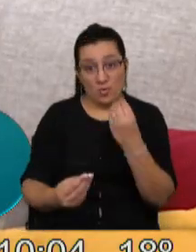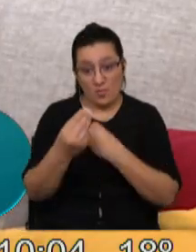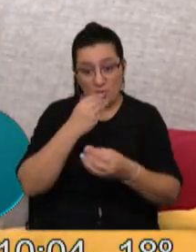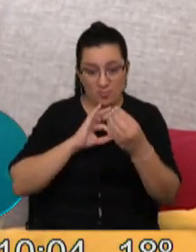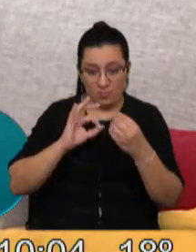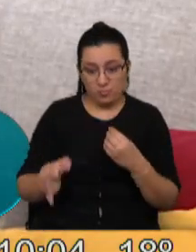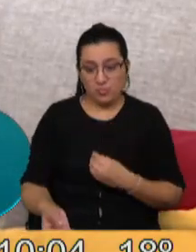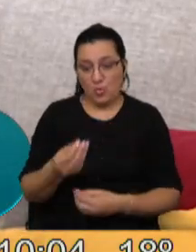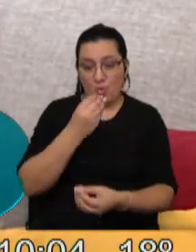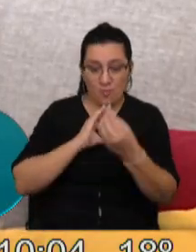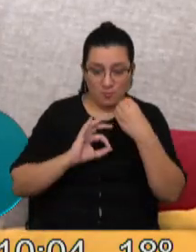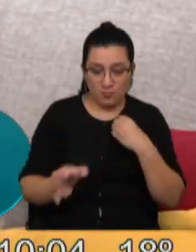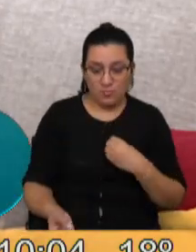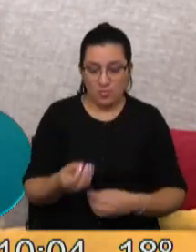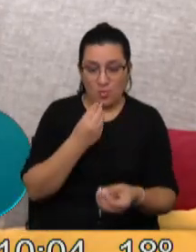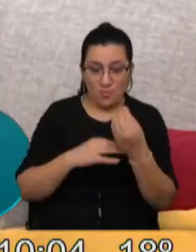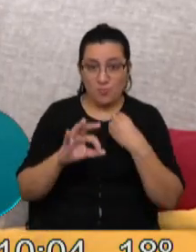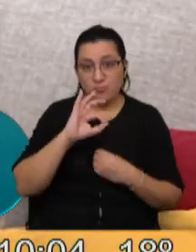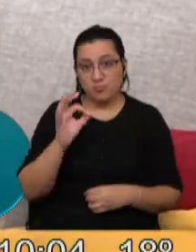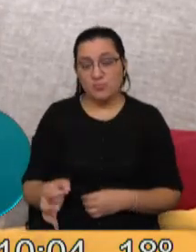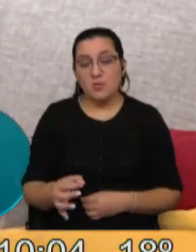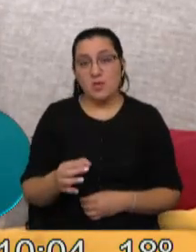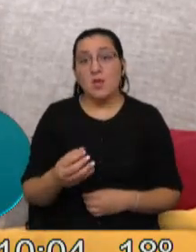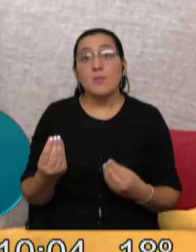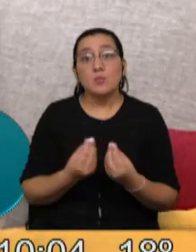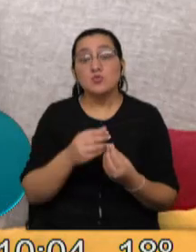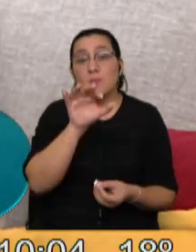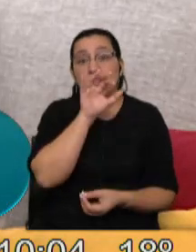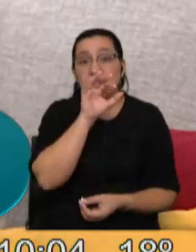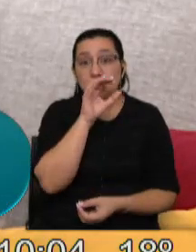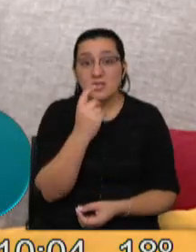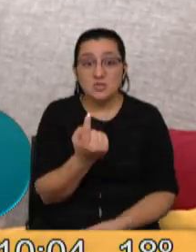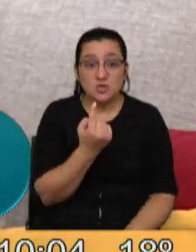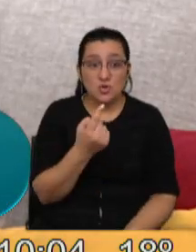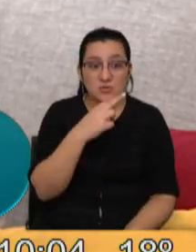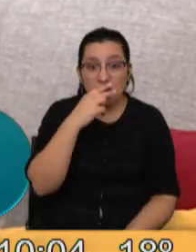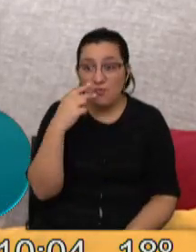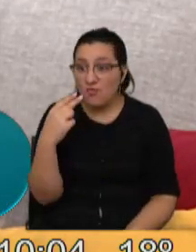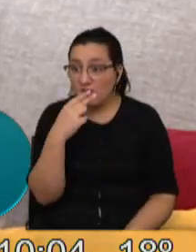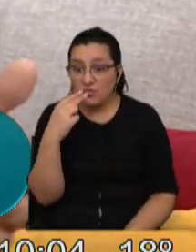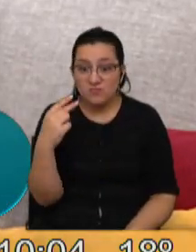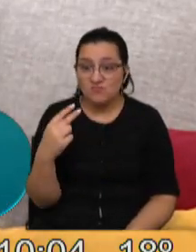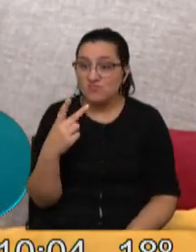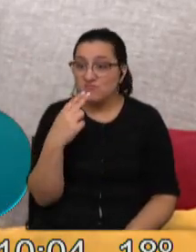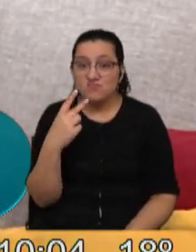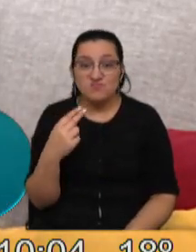también muchos cachorros, cuando quedan solos y están medio hipoestimulados, el olfato es una